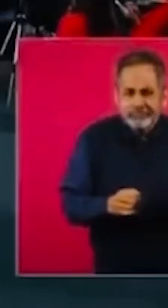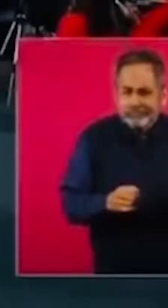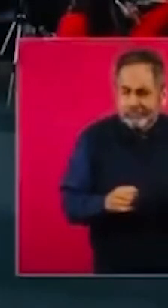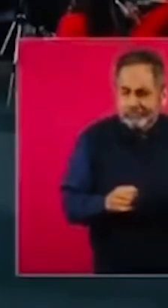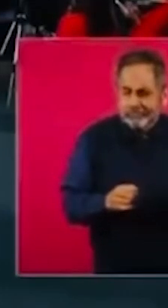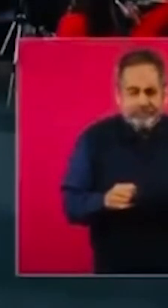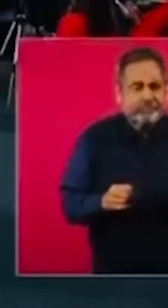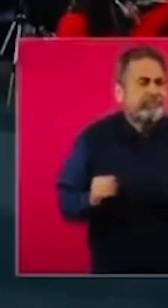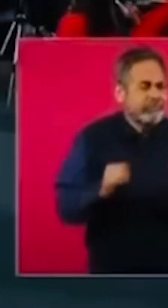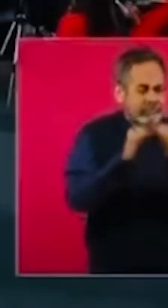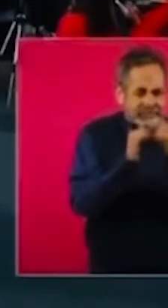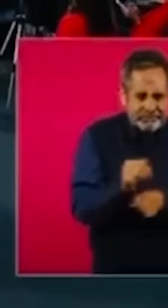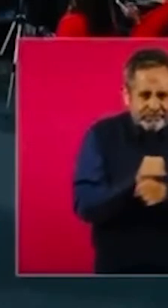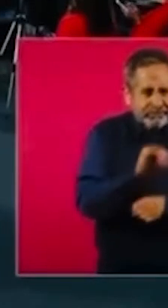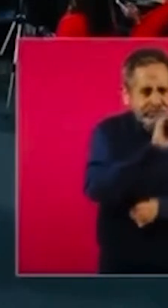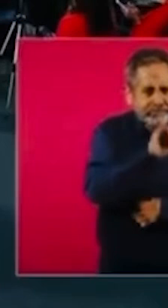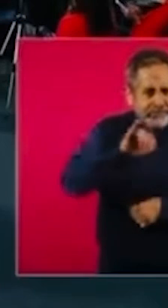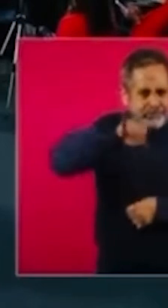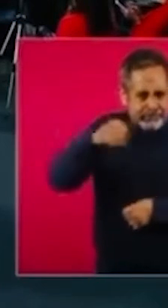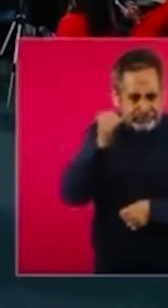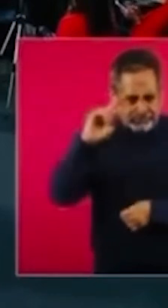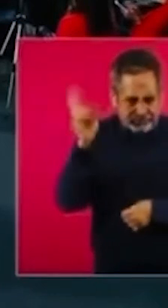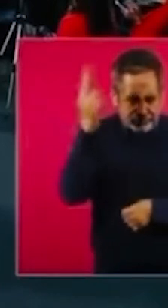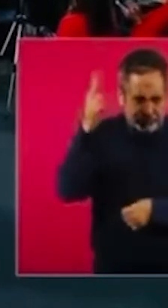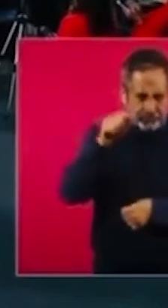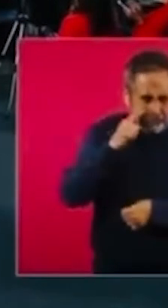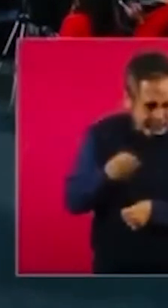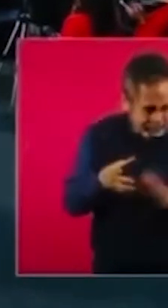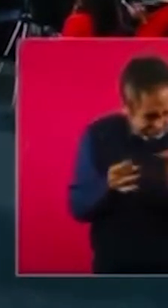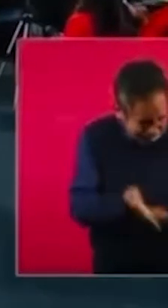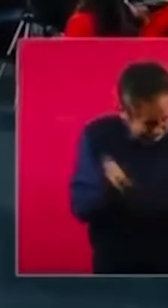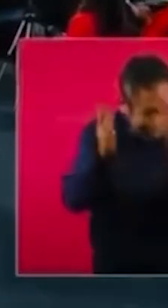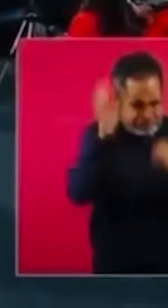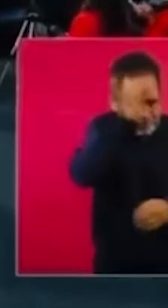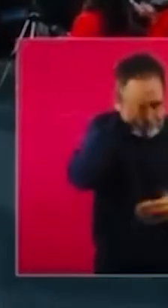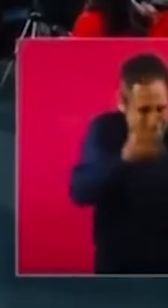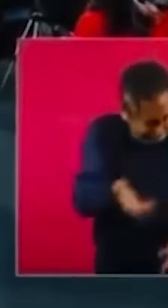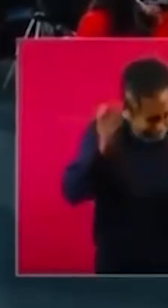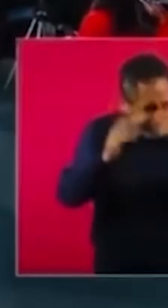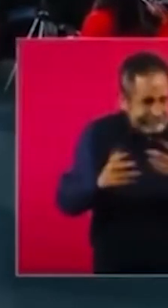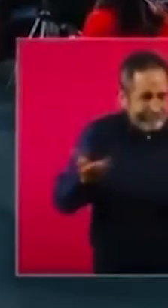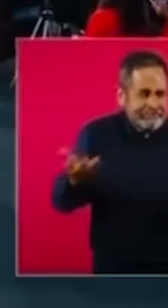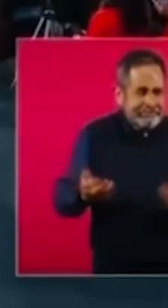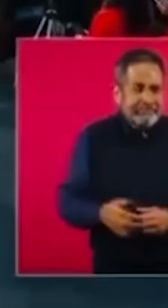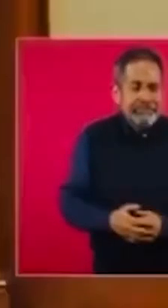por la mayoría calificada de ambas cámaras del Congreso, por lo que a menos que no lo hubieran tenido, fue